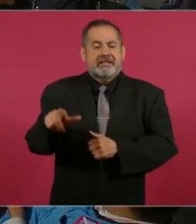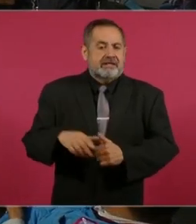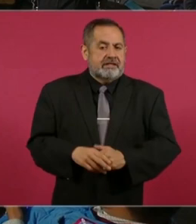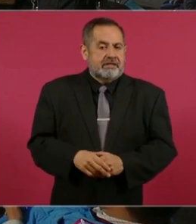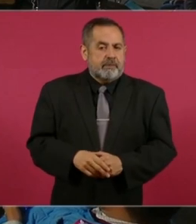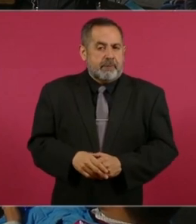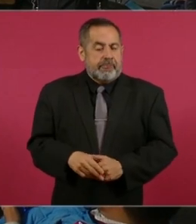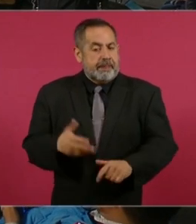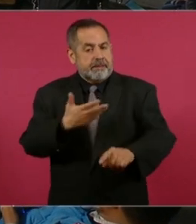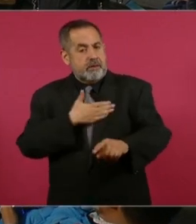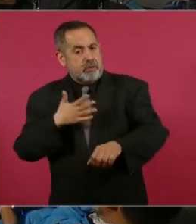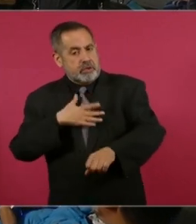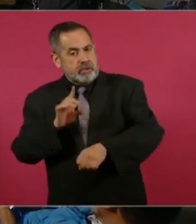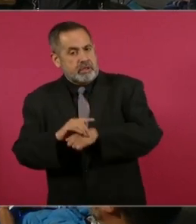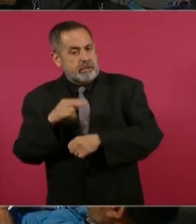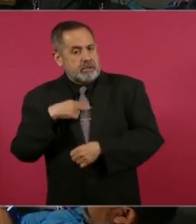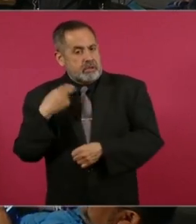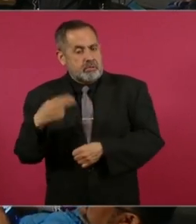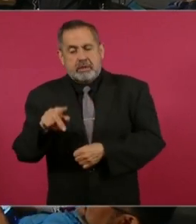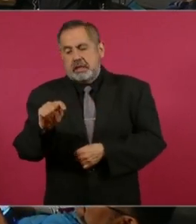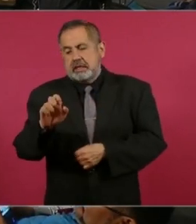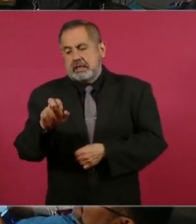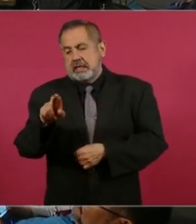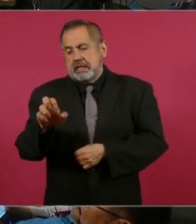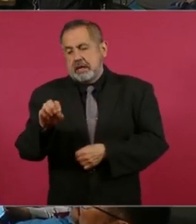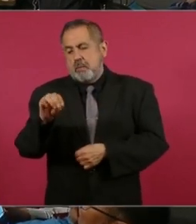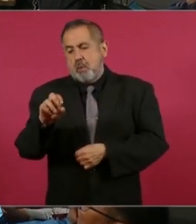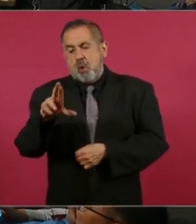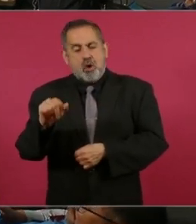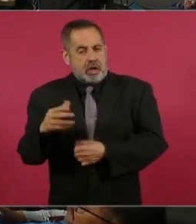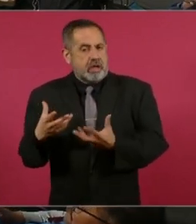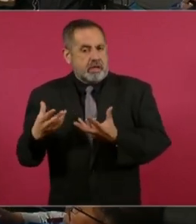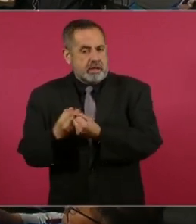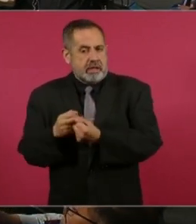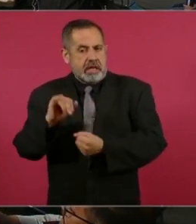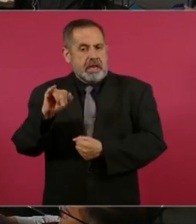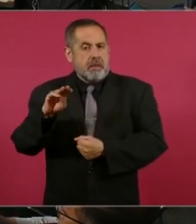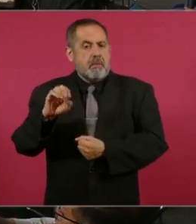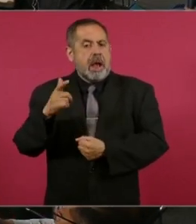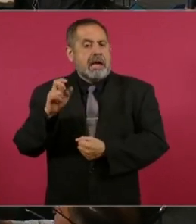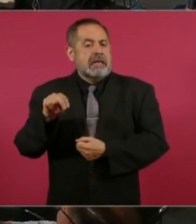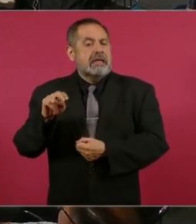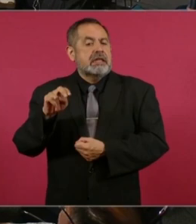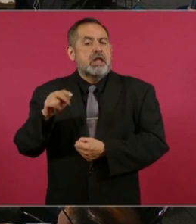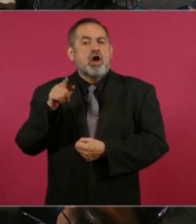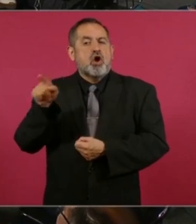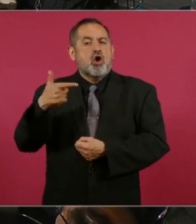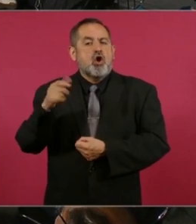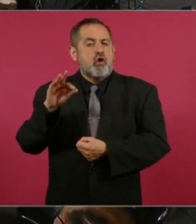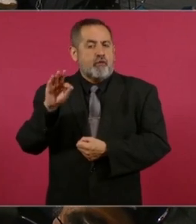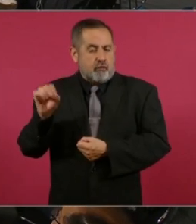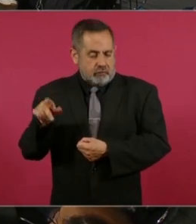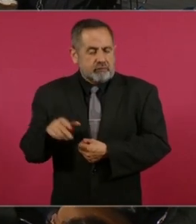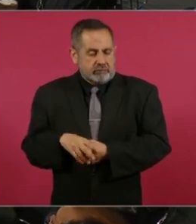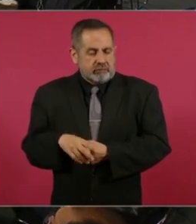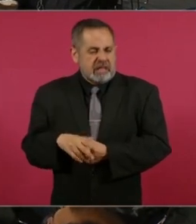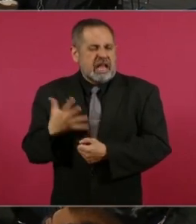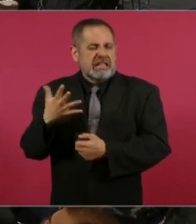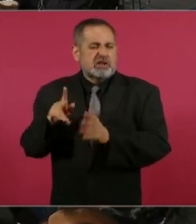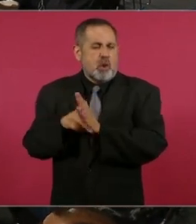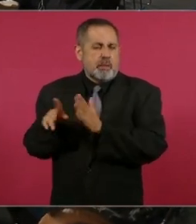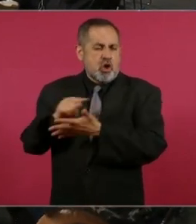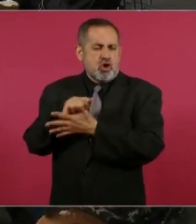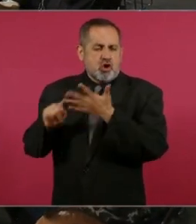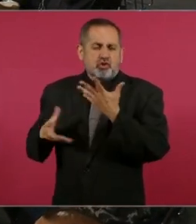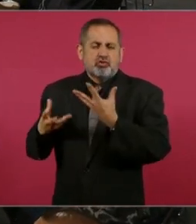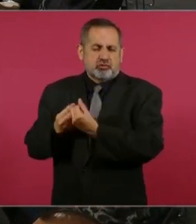Presidente, buenos días. Soy Tere Mora Guillén, corresponsal del corporativo Imagen del Golfo, con 5 periódicos